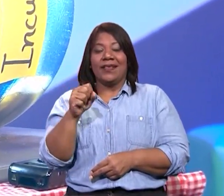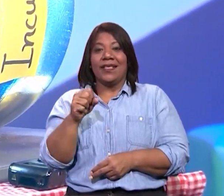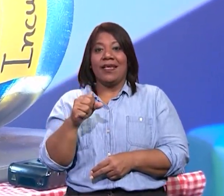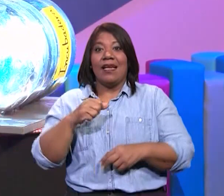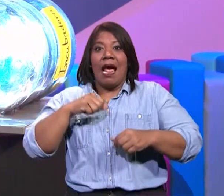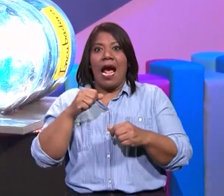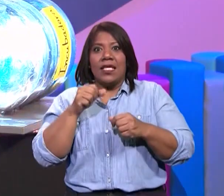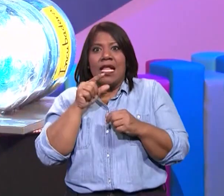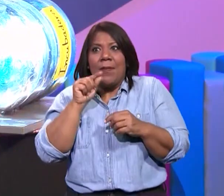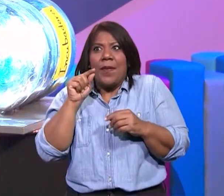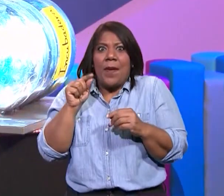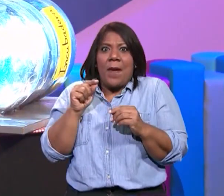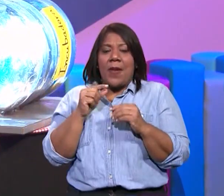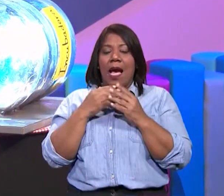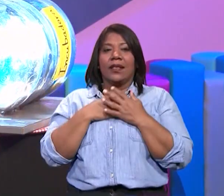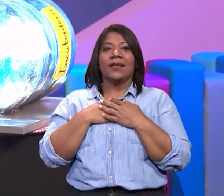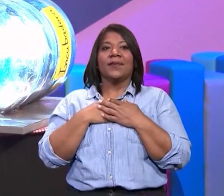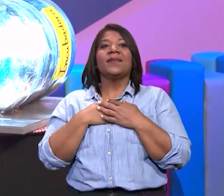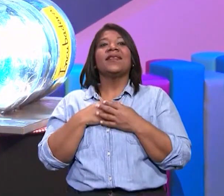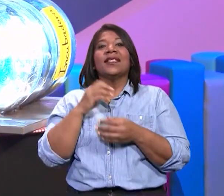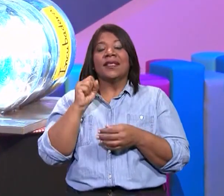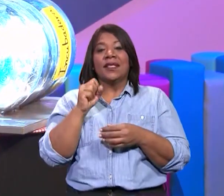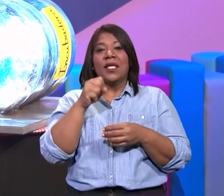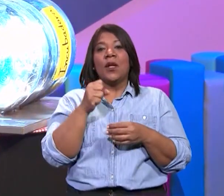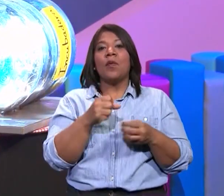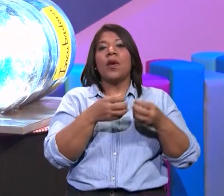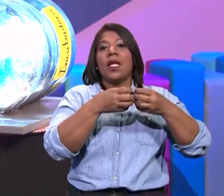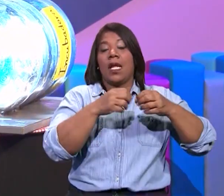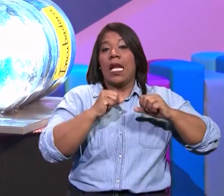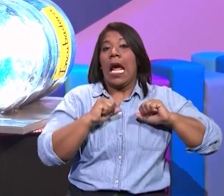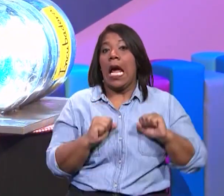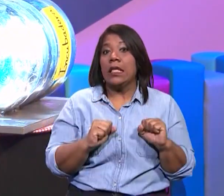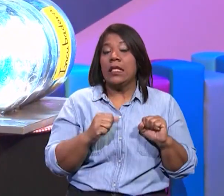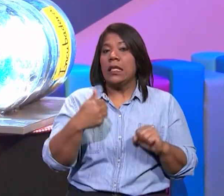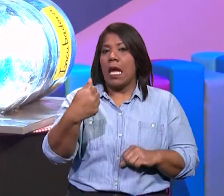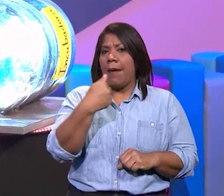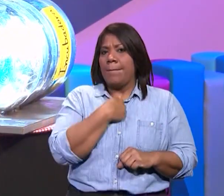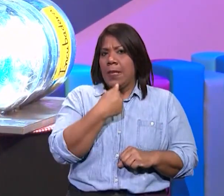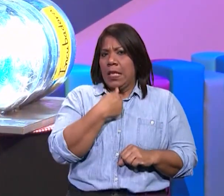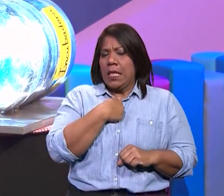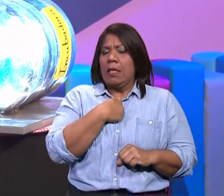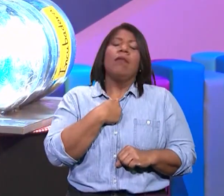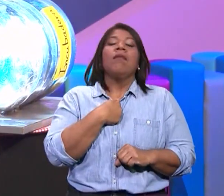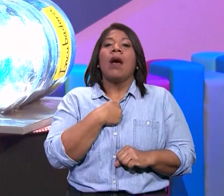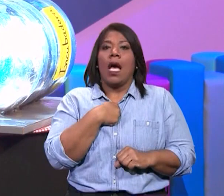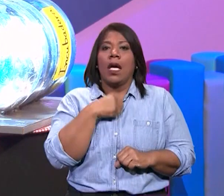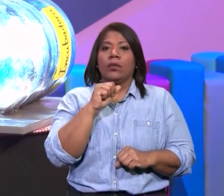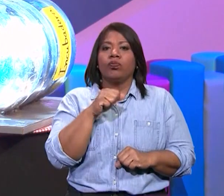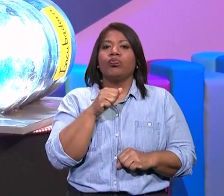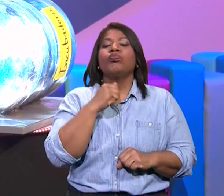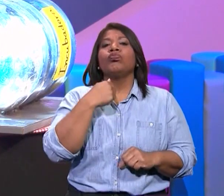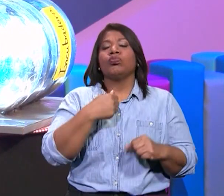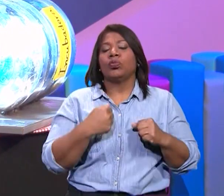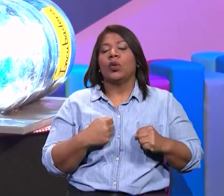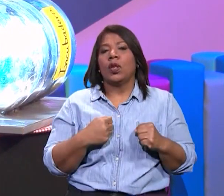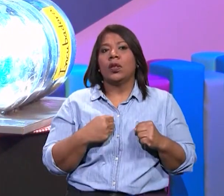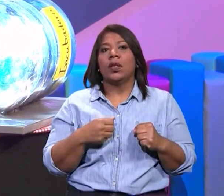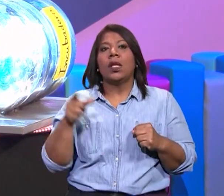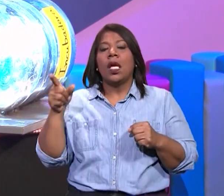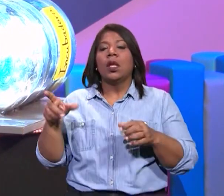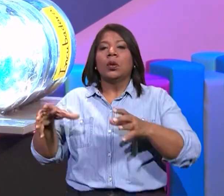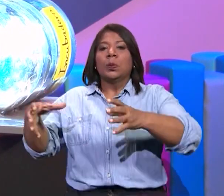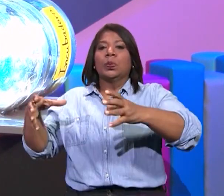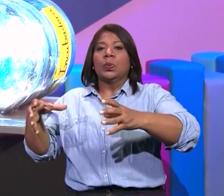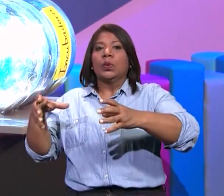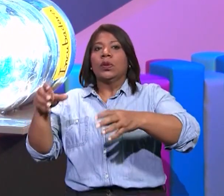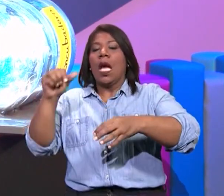podemos incubar los huevos artificialmente en casa. Yo utilicé un garrafón de agua, material reciclado,